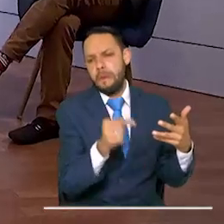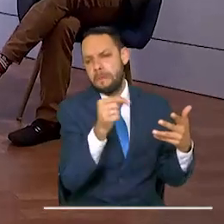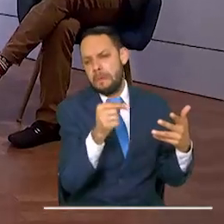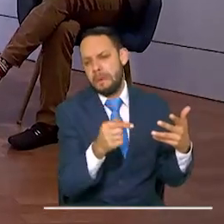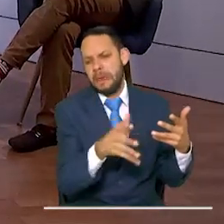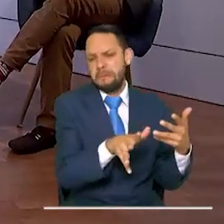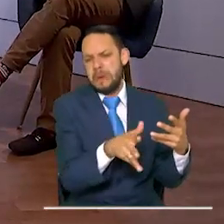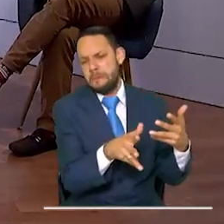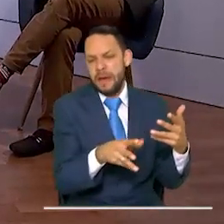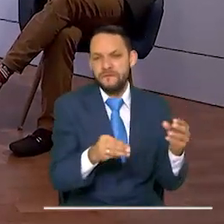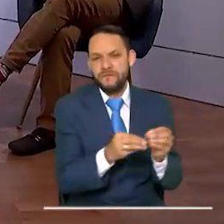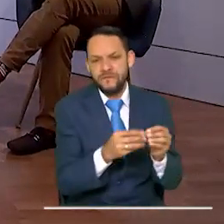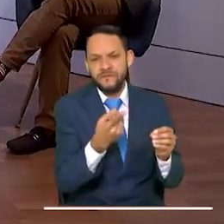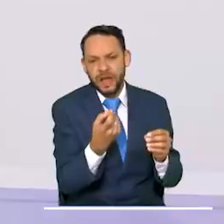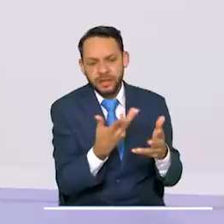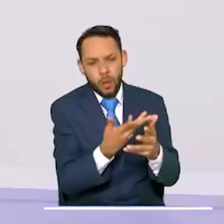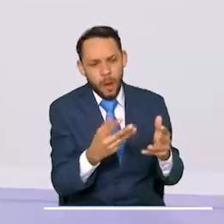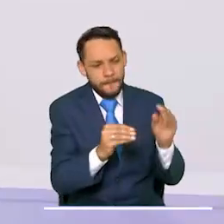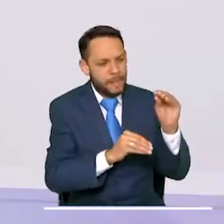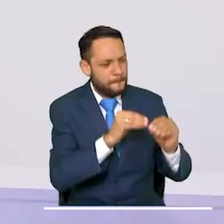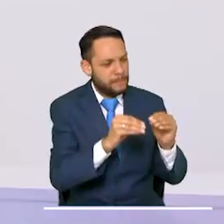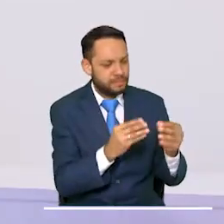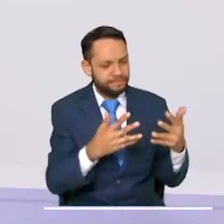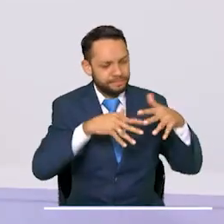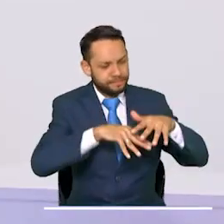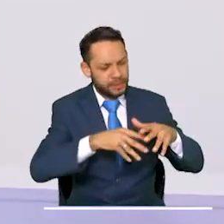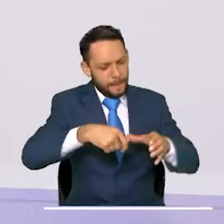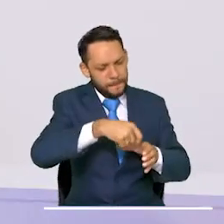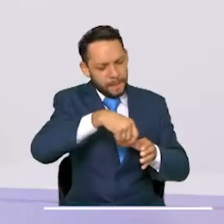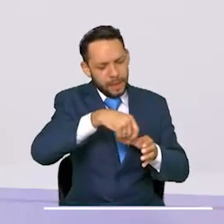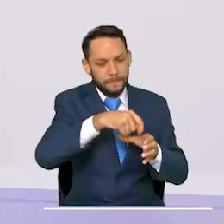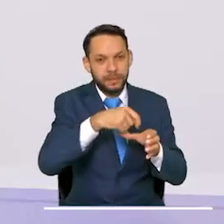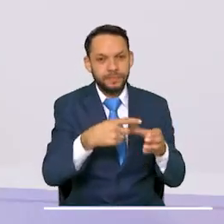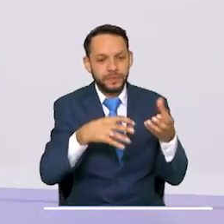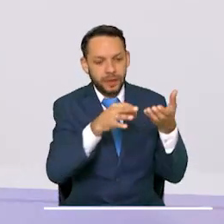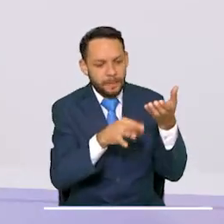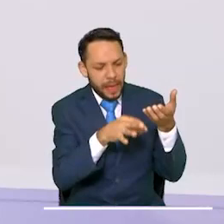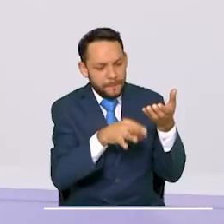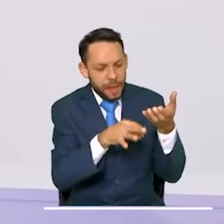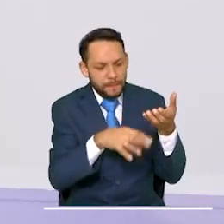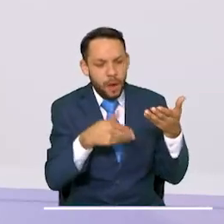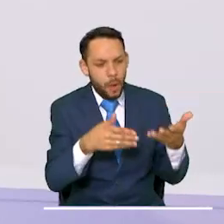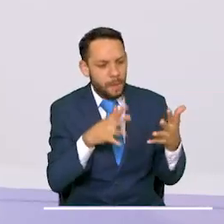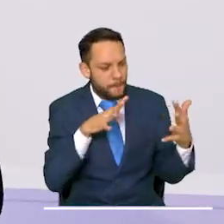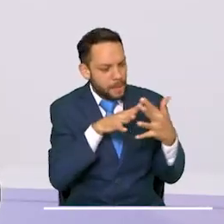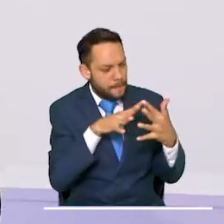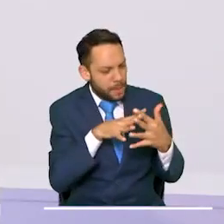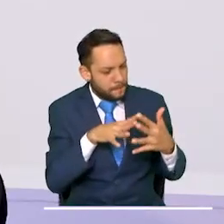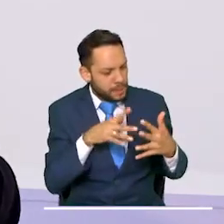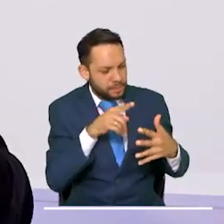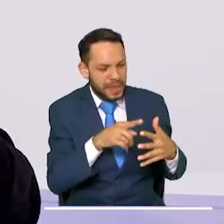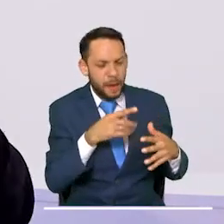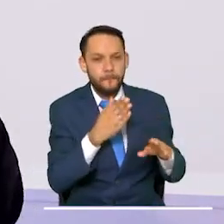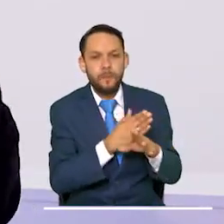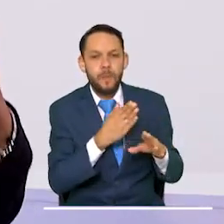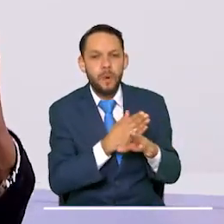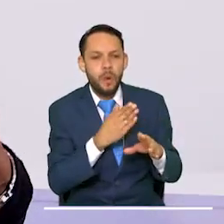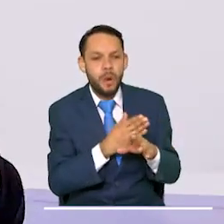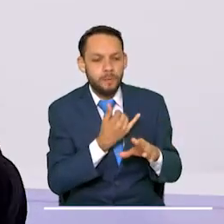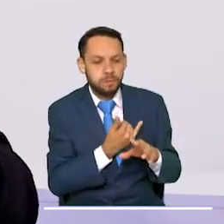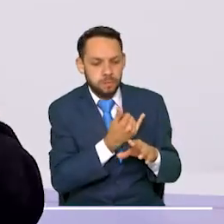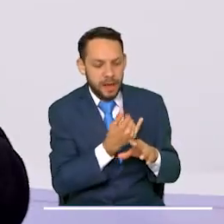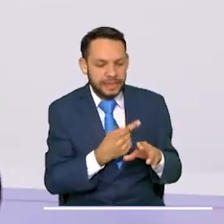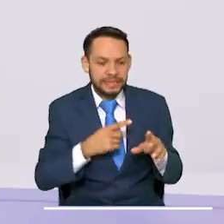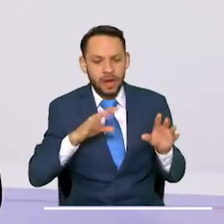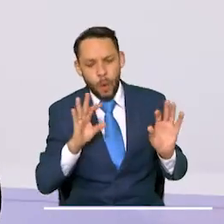garantiza concentración de ningún tipo, es un cannabis que posiblemente en extracción se le aplicó calor, entonces también ya ahí tiene problemas y tiene